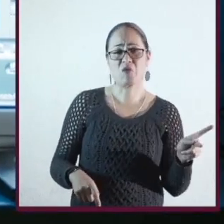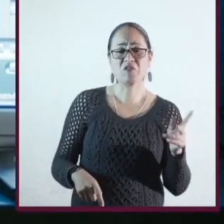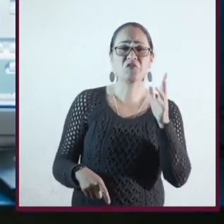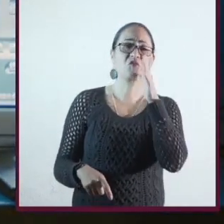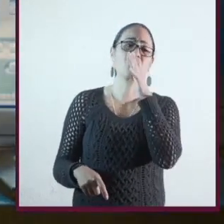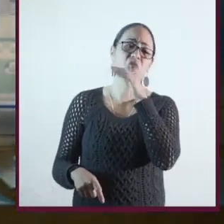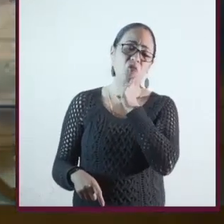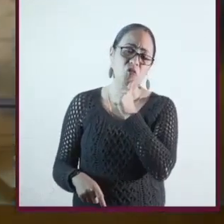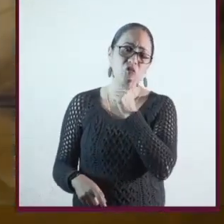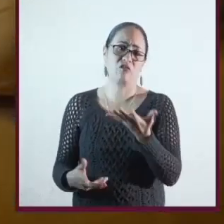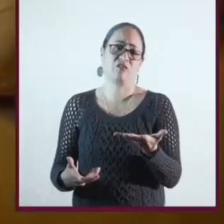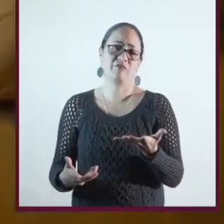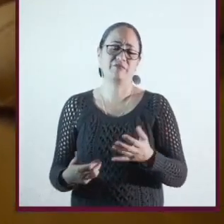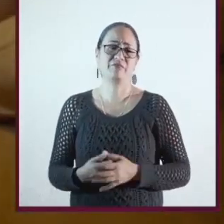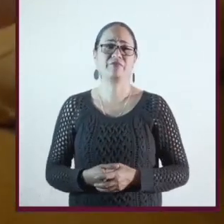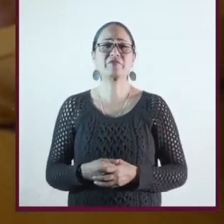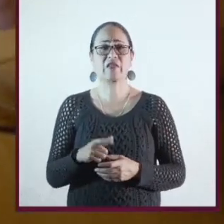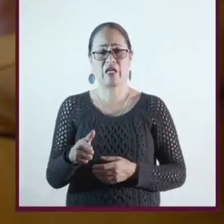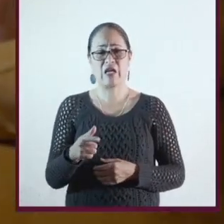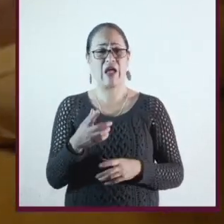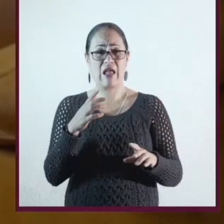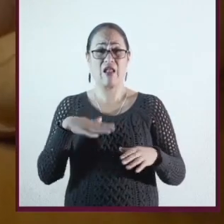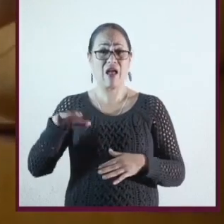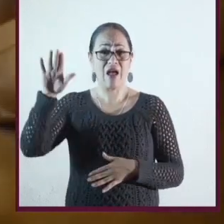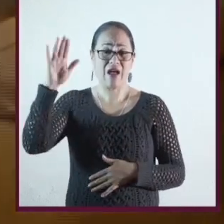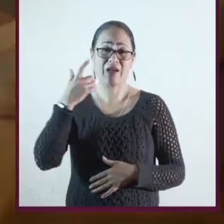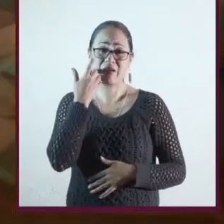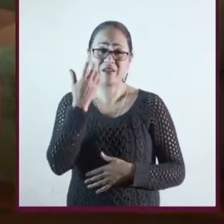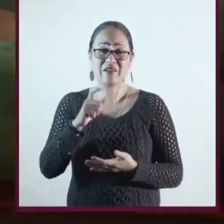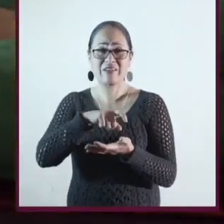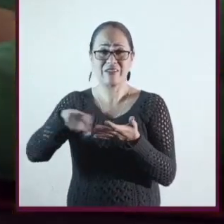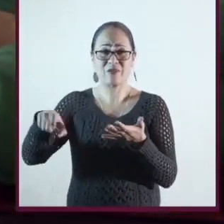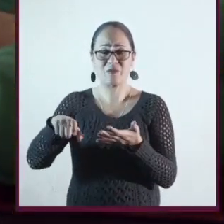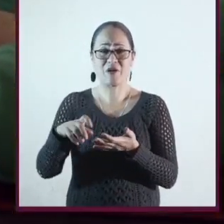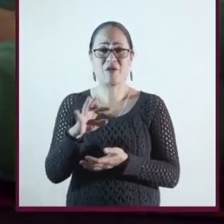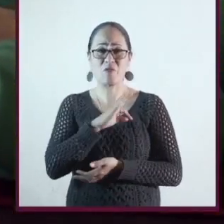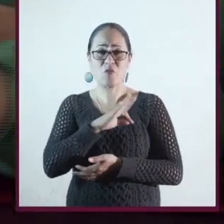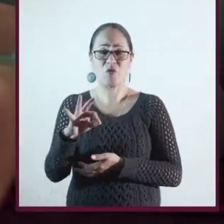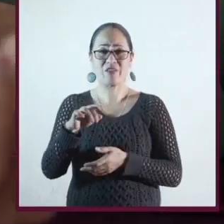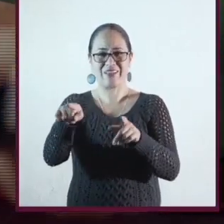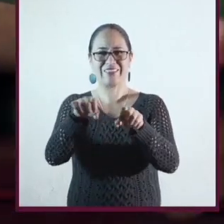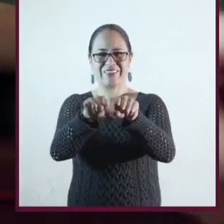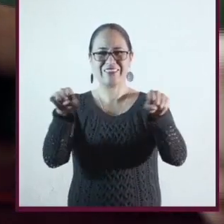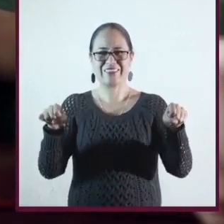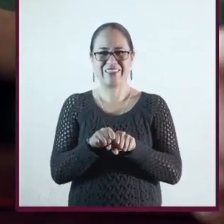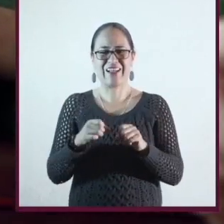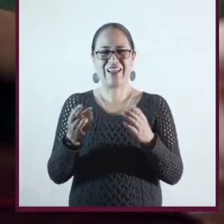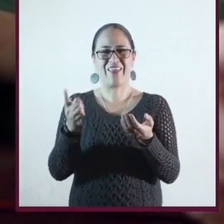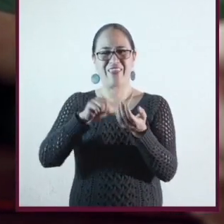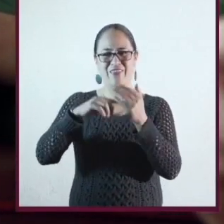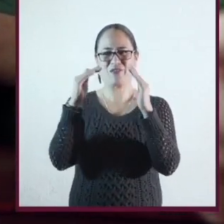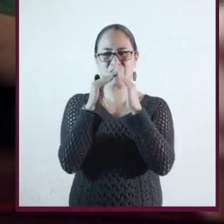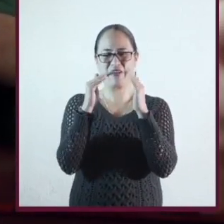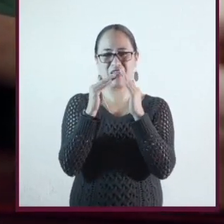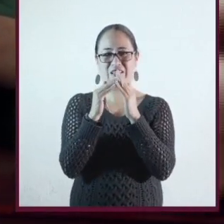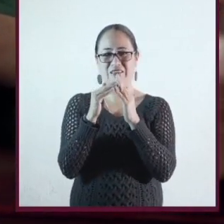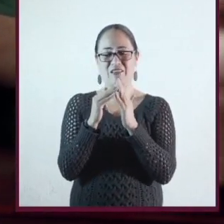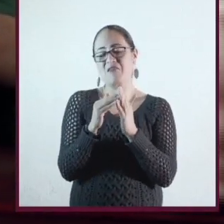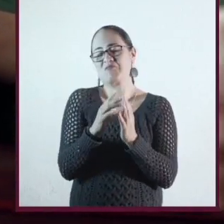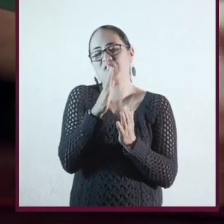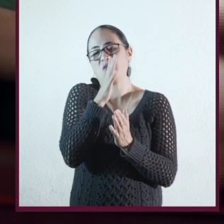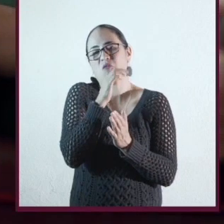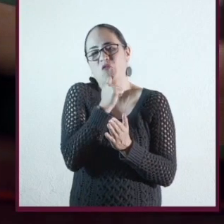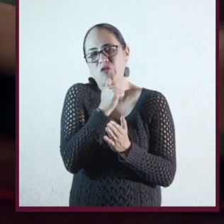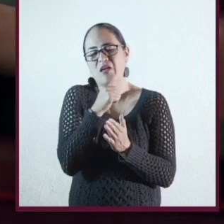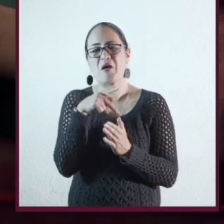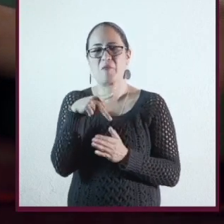lugar privilegiado en la sala de su casa. Sin embargo, disfrutar de este prestigio y de la oferta de los canales que